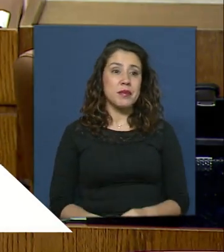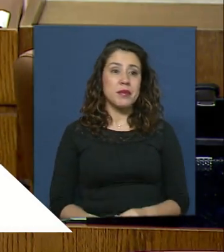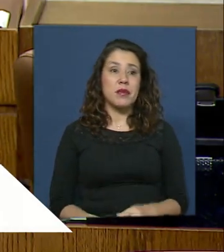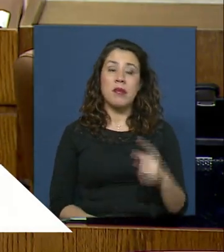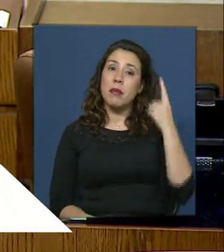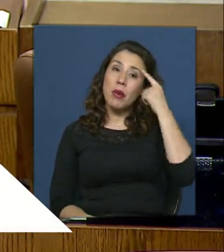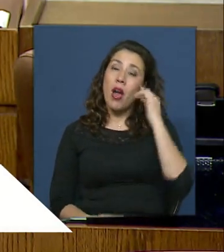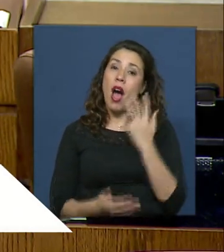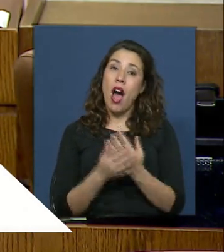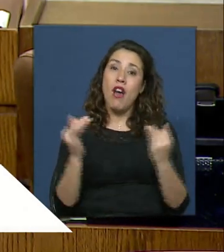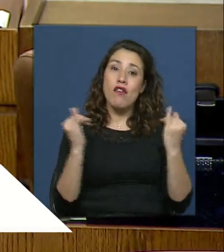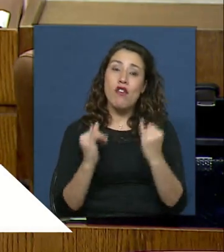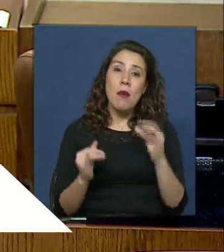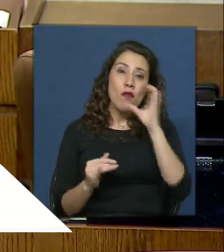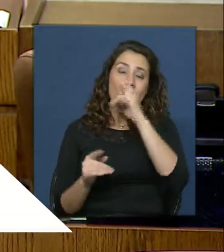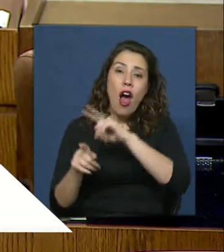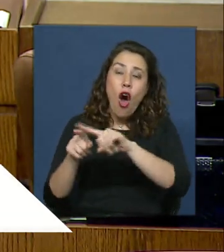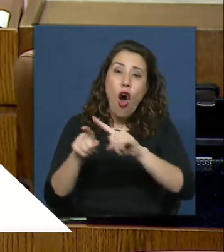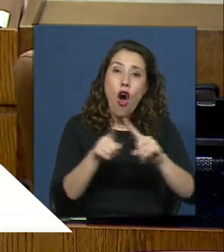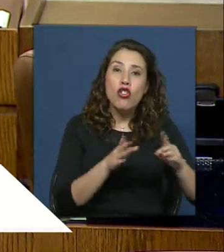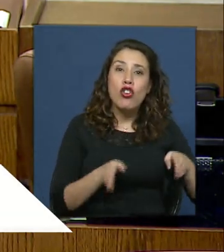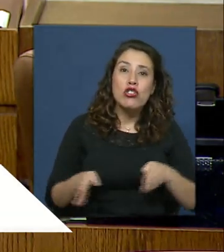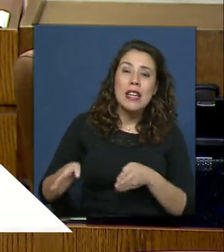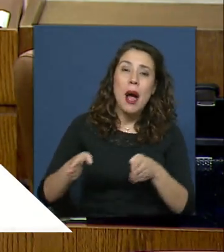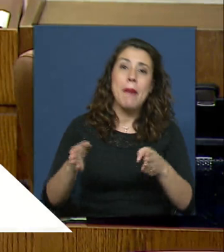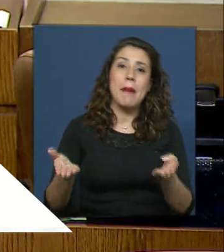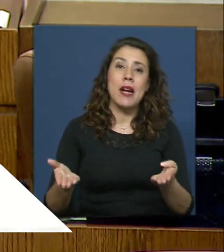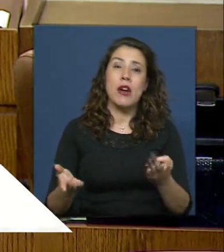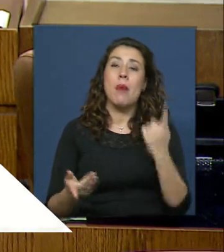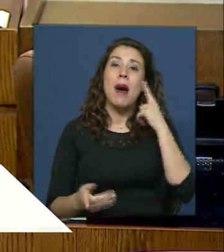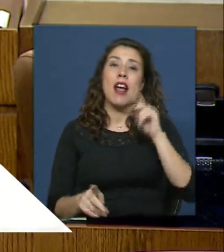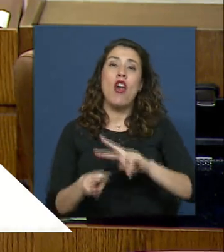hay maneras de tener vía alternativa y que esto no siga sucediendo.